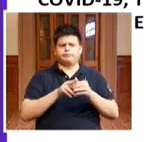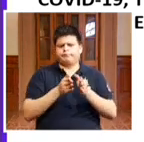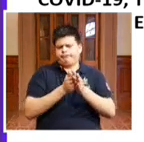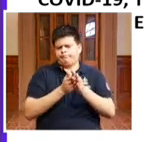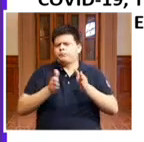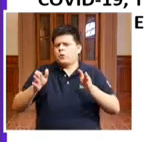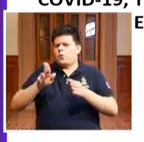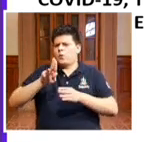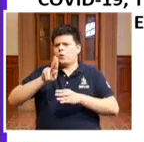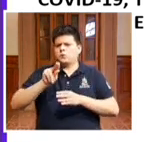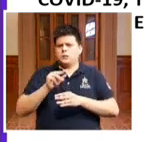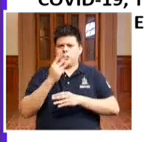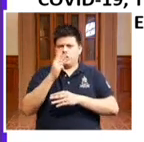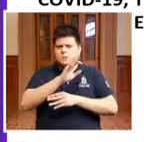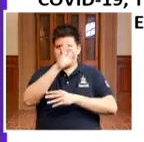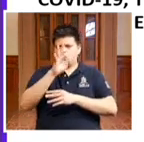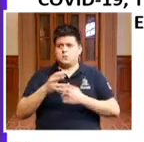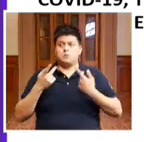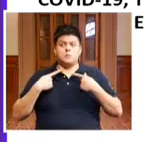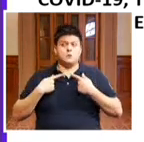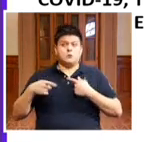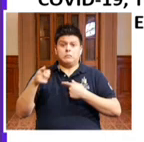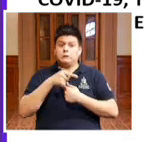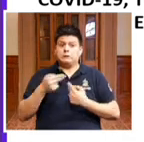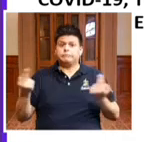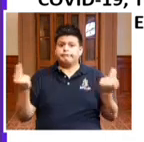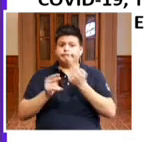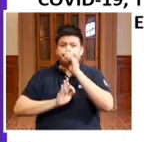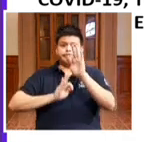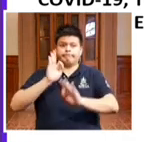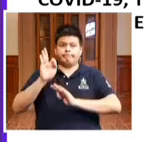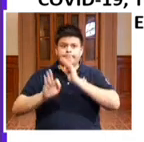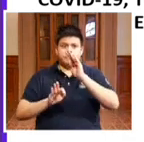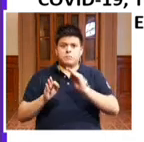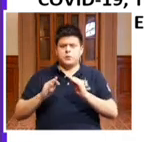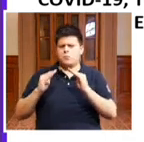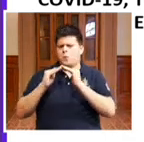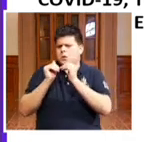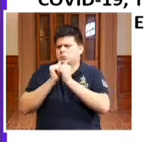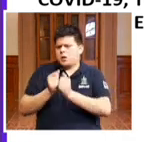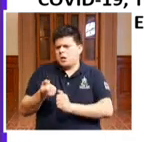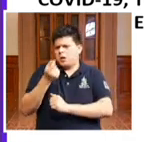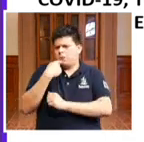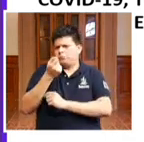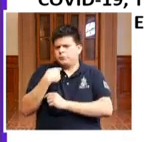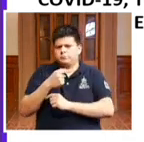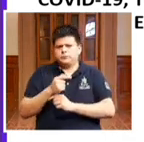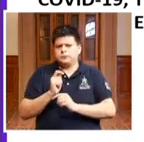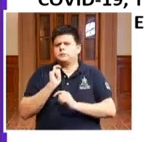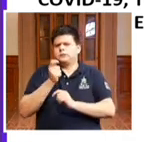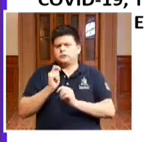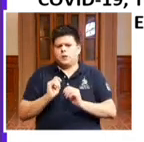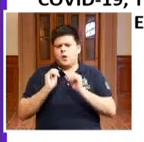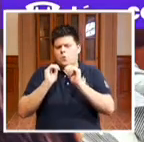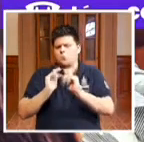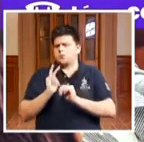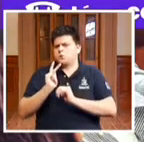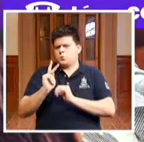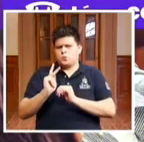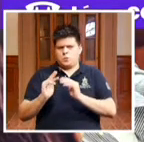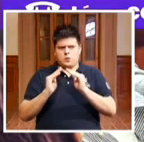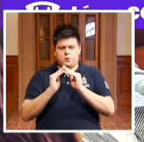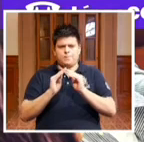el 83%, están llevando un tratamiento de tipo ambulatorio, es decir, están cuidándose en